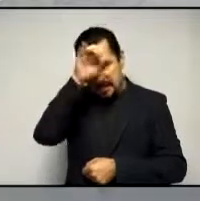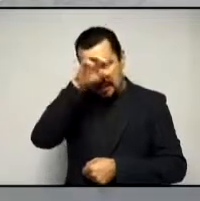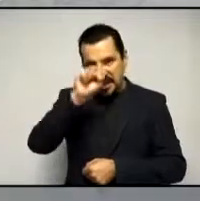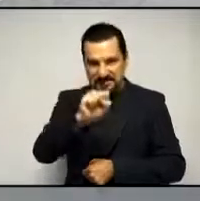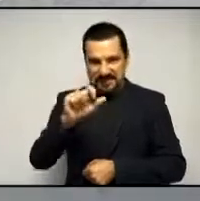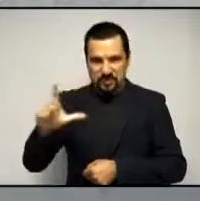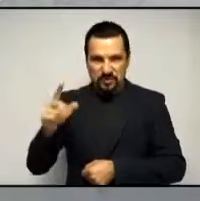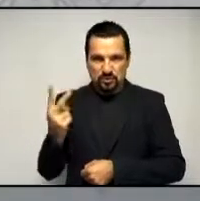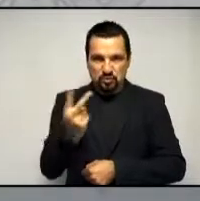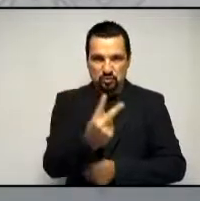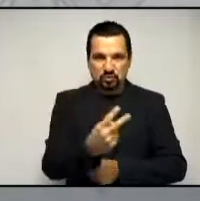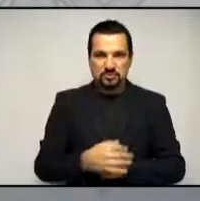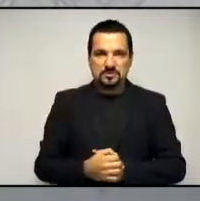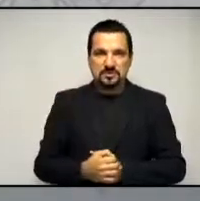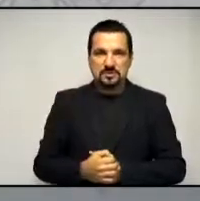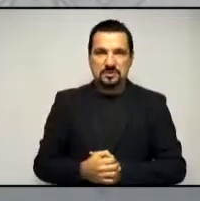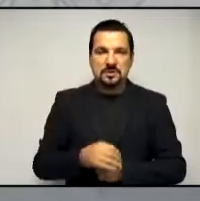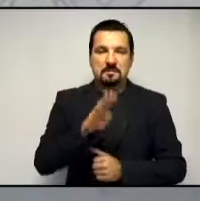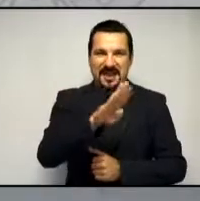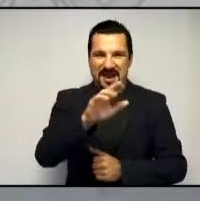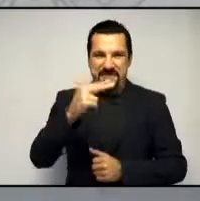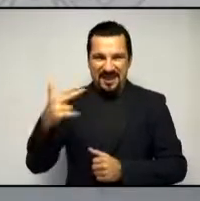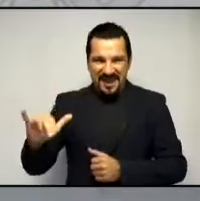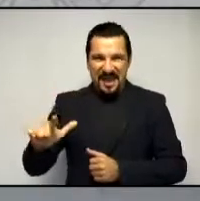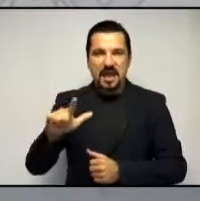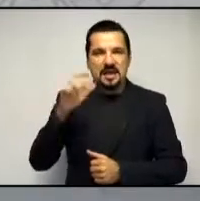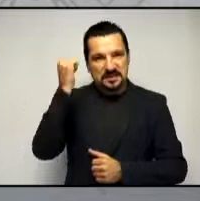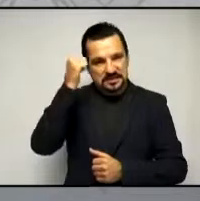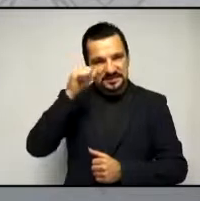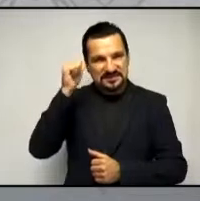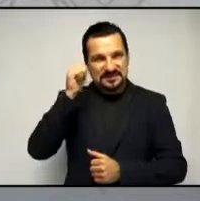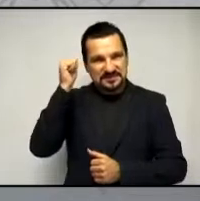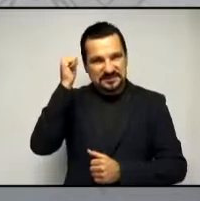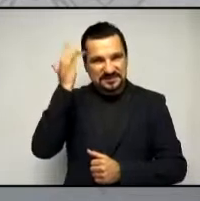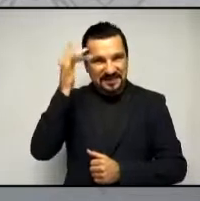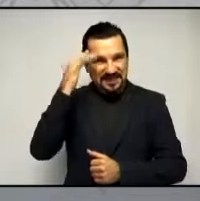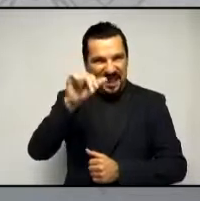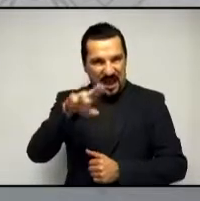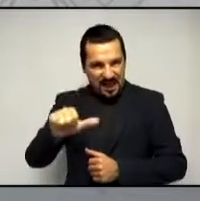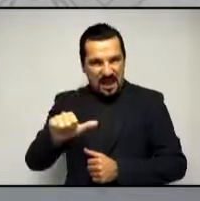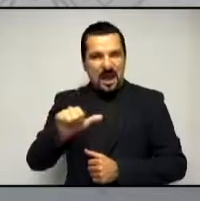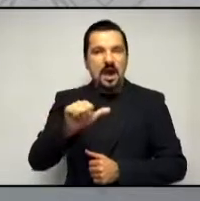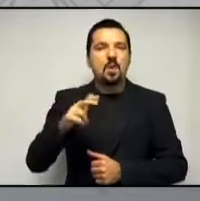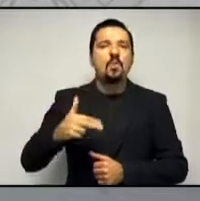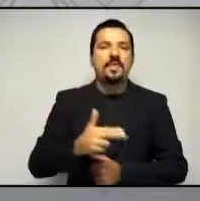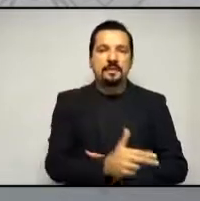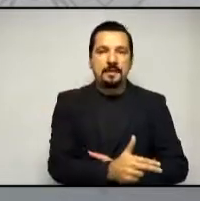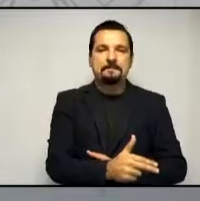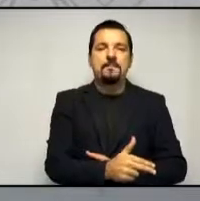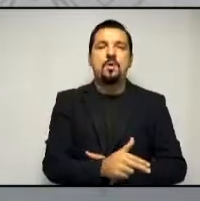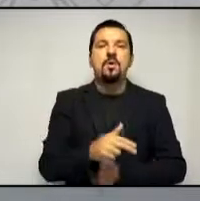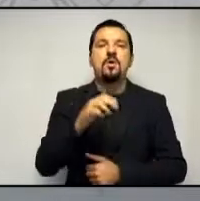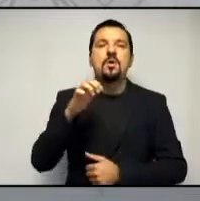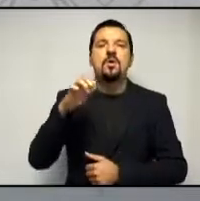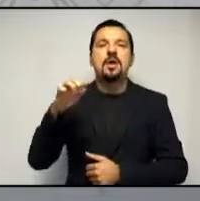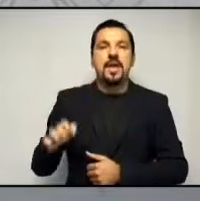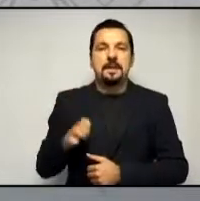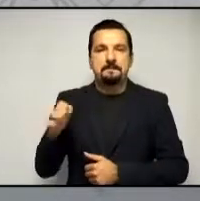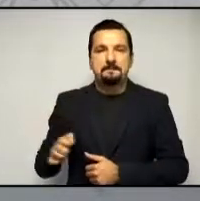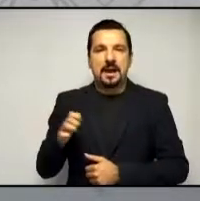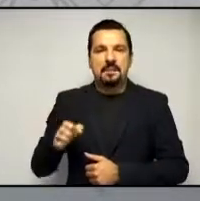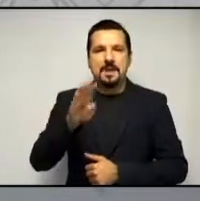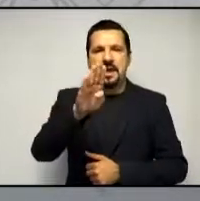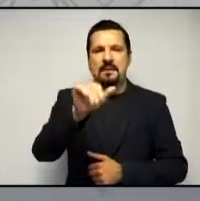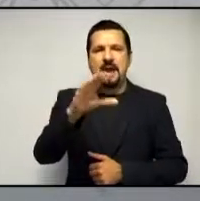con 2 cada uno benjamín santana dejame hill santana huatabampo empalme bácum guaymas con